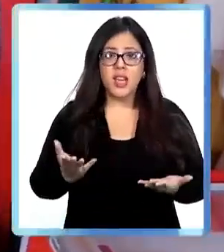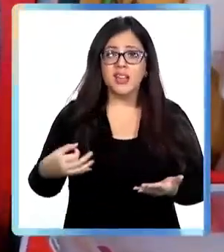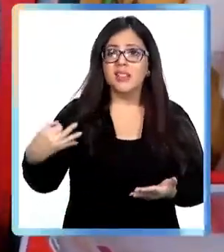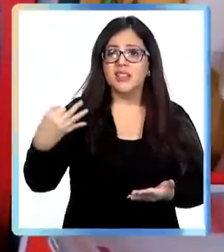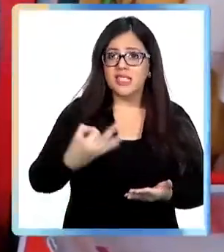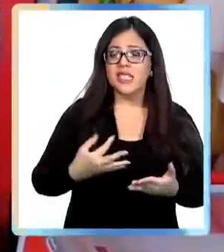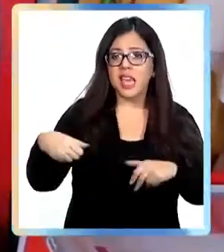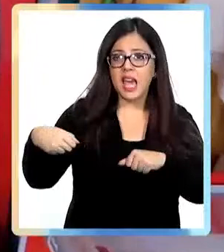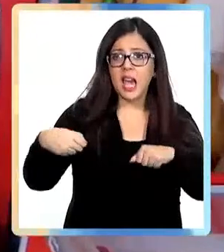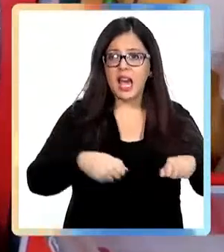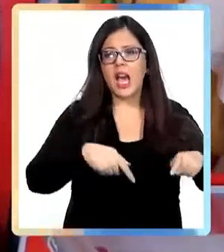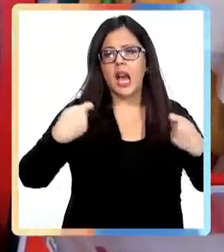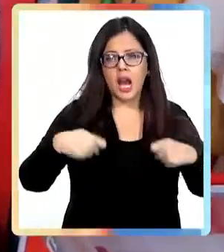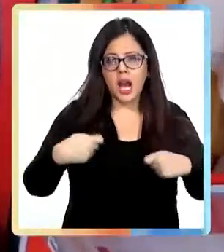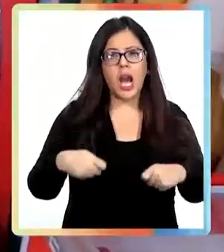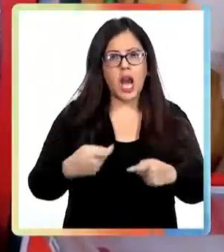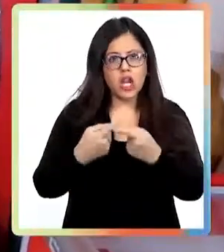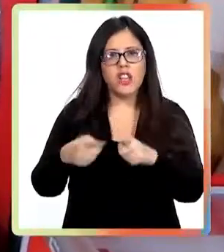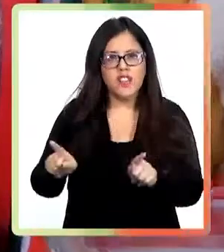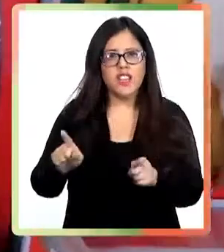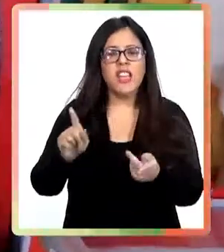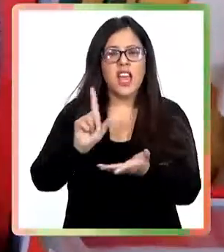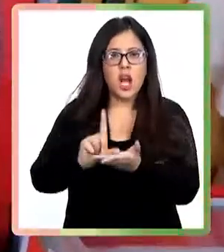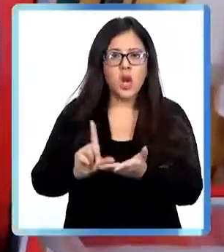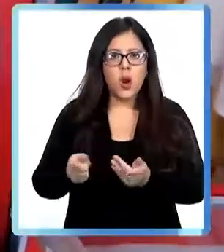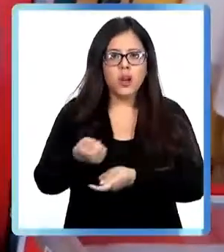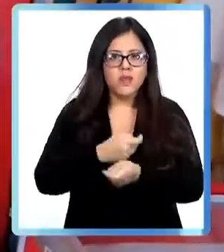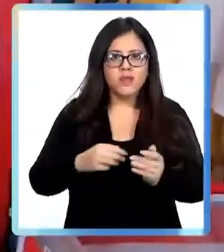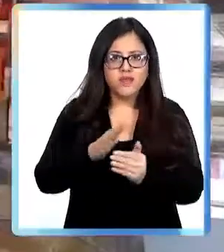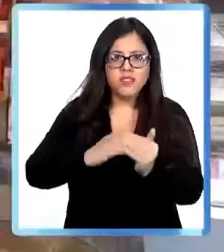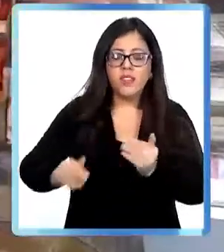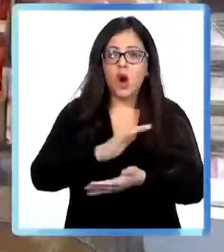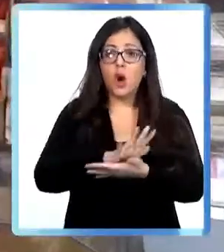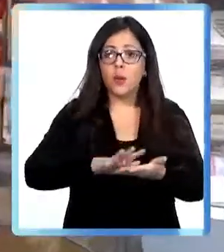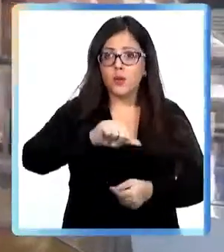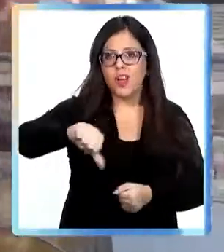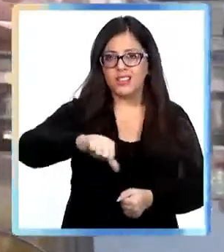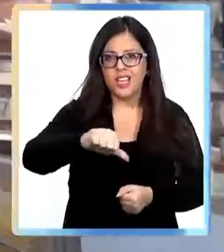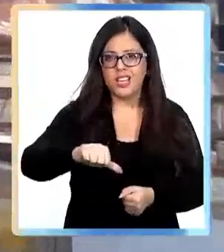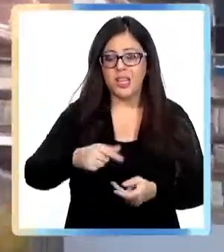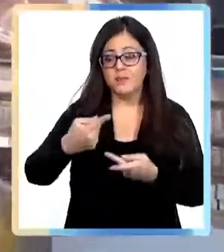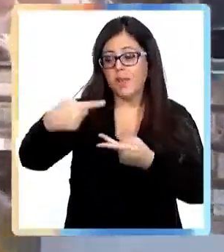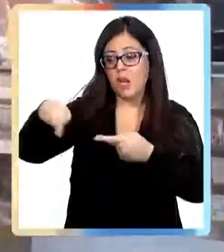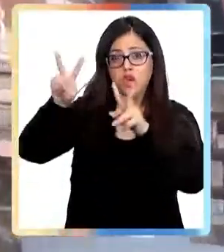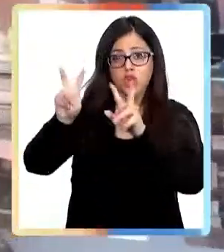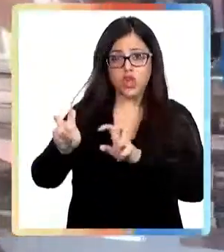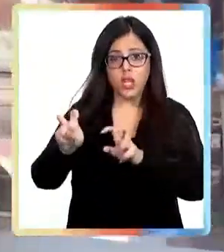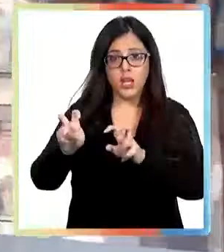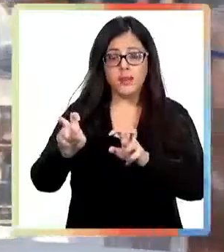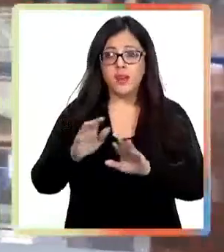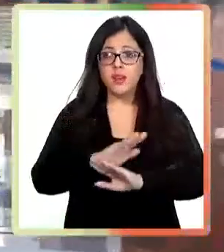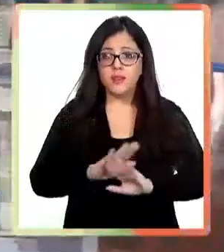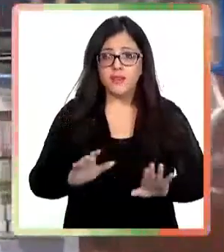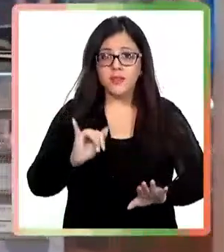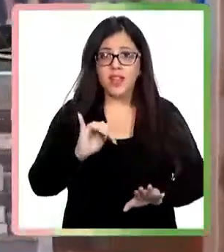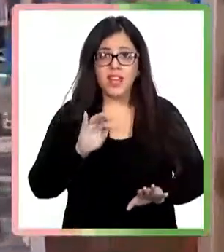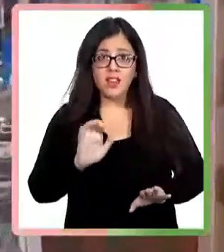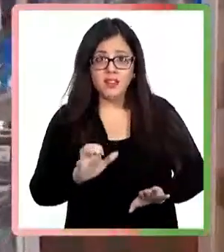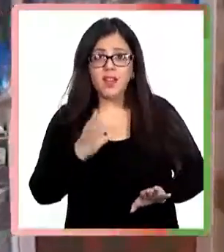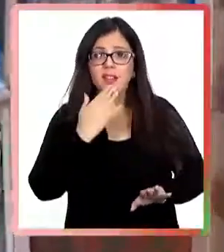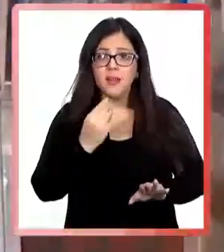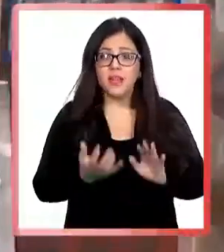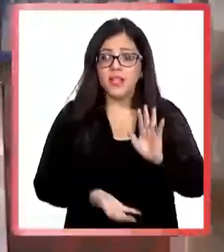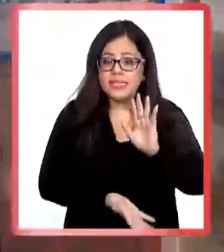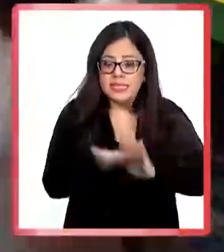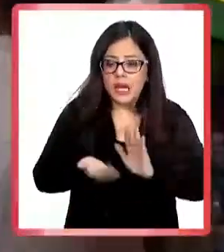mucho más caro que en los mismos almacenes de barrio. El mismo aceite. En otros casos, el fin de los IFE y retiros del fondo